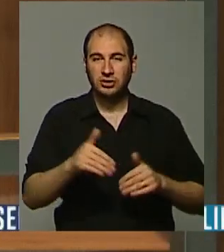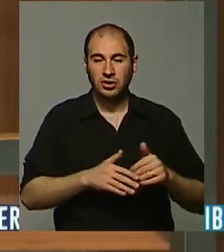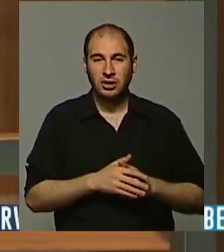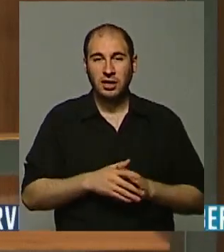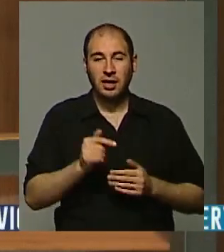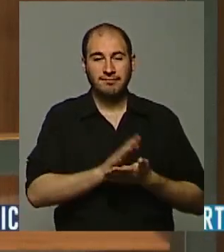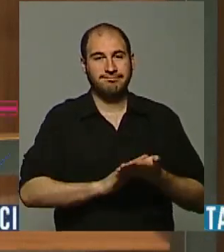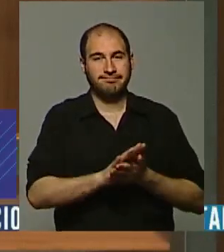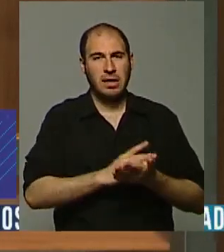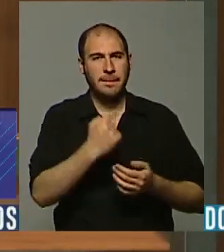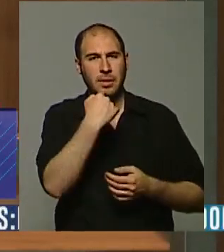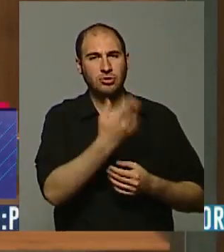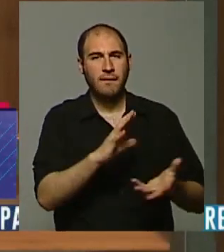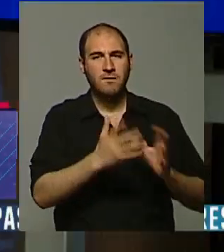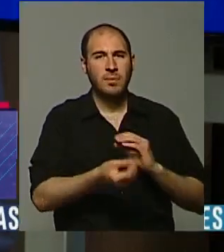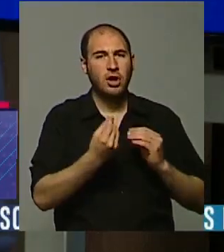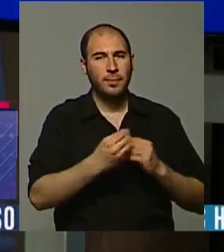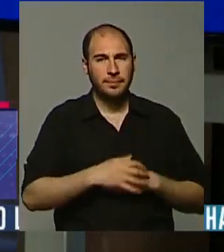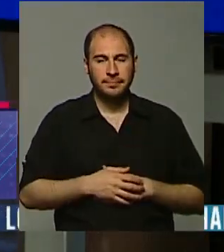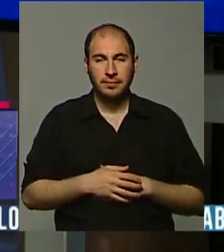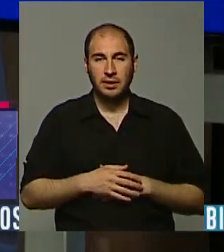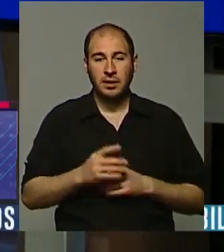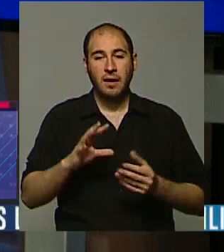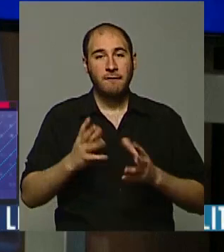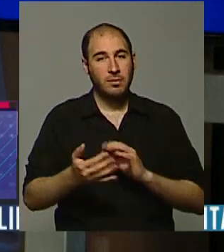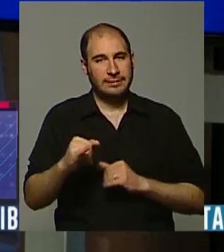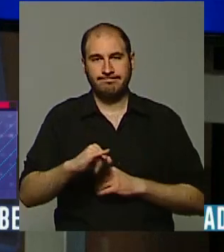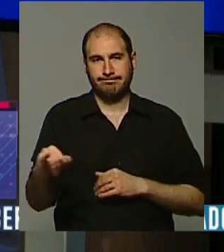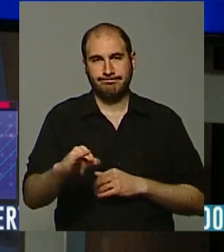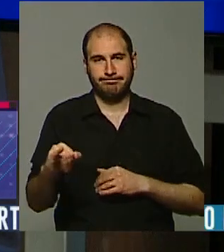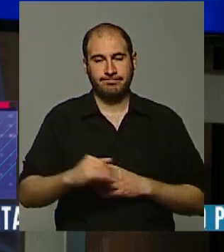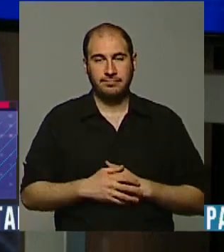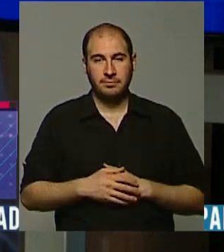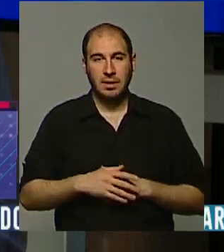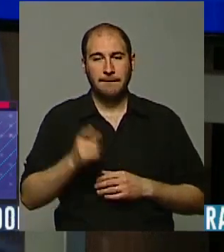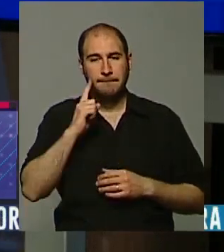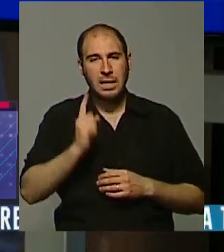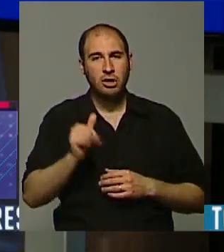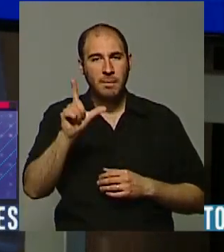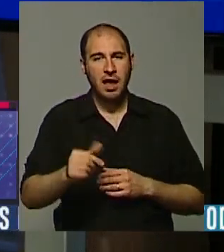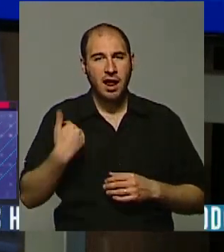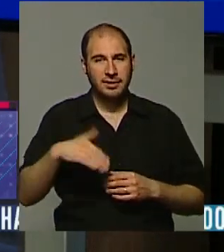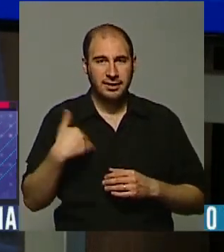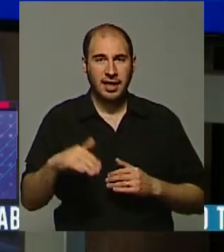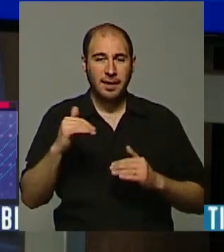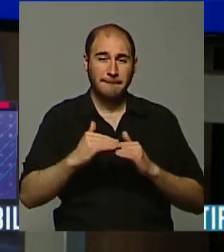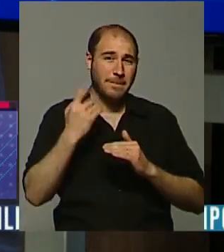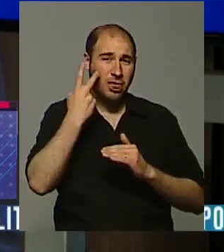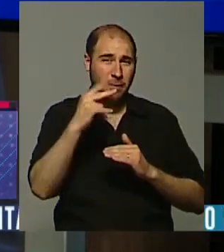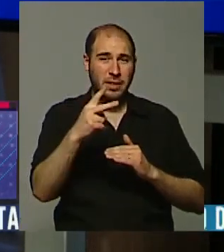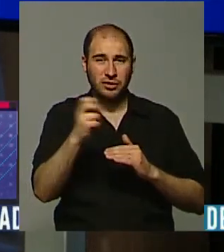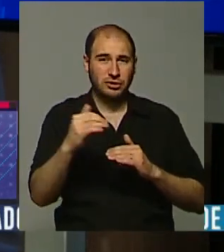ha influenciado. ¿De qué manera, José? Influyó de manera negativa. El riesgo país en Argentina sigue estando por arriba de los